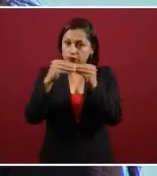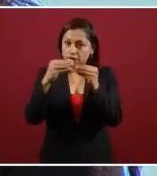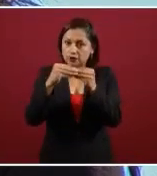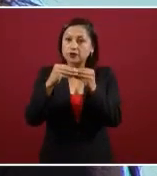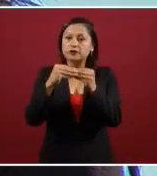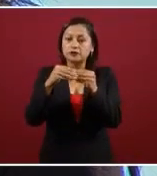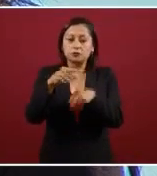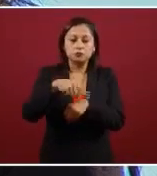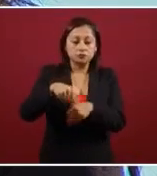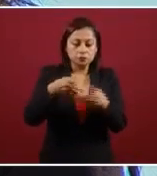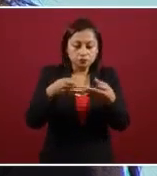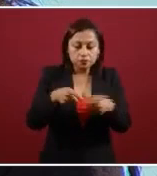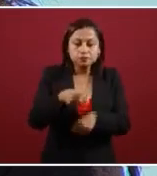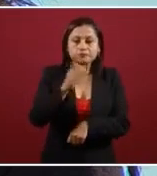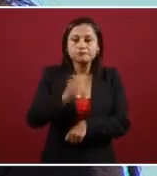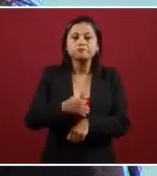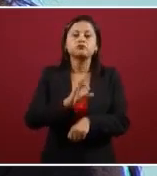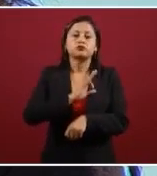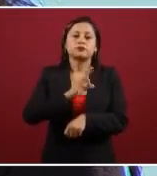planteando